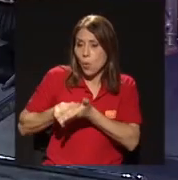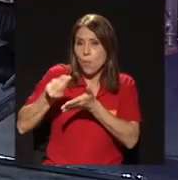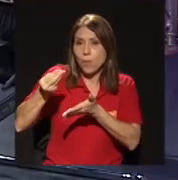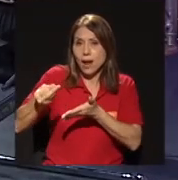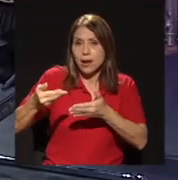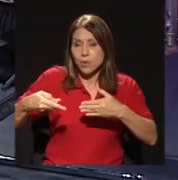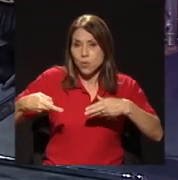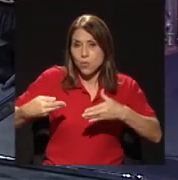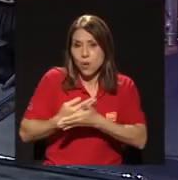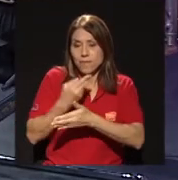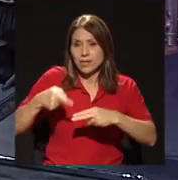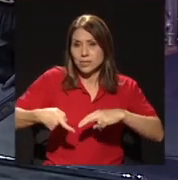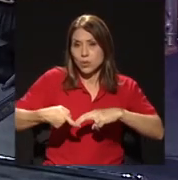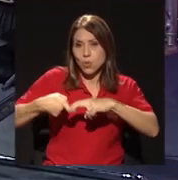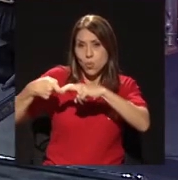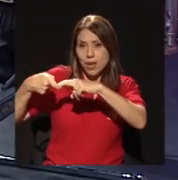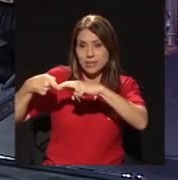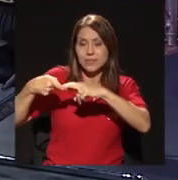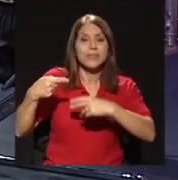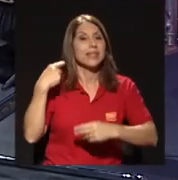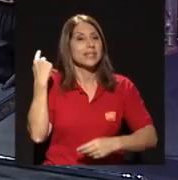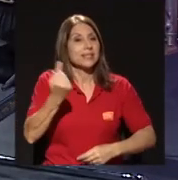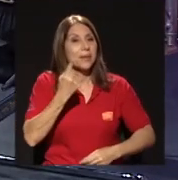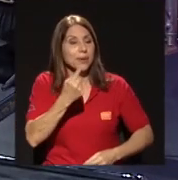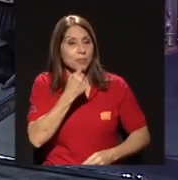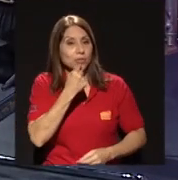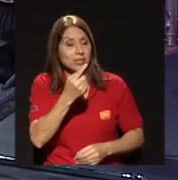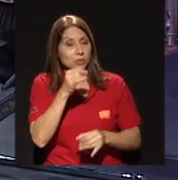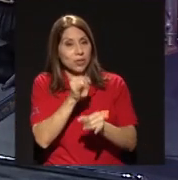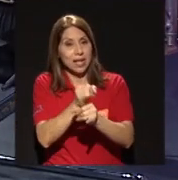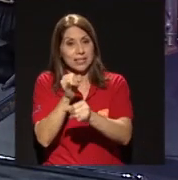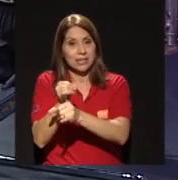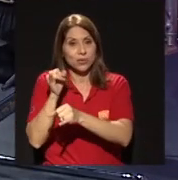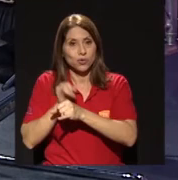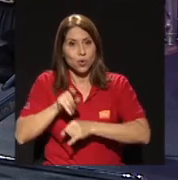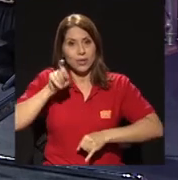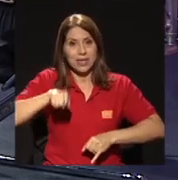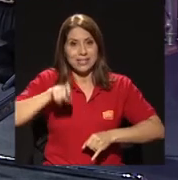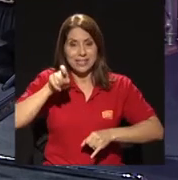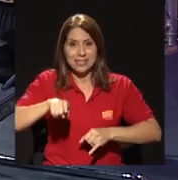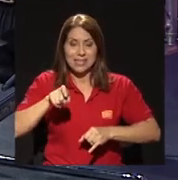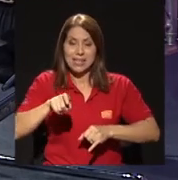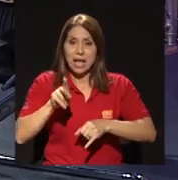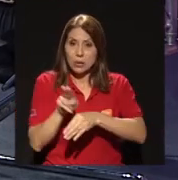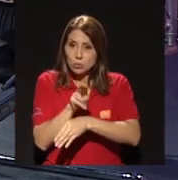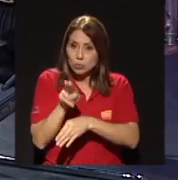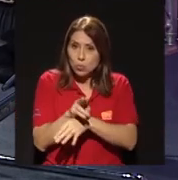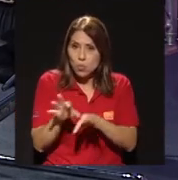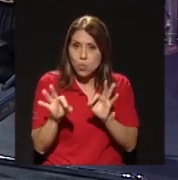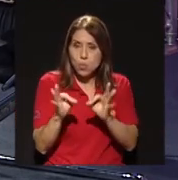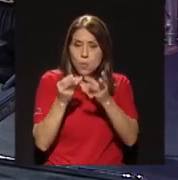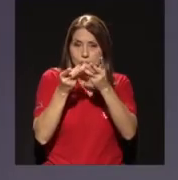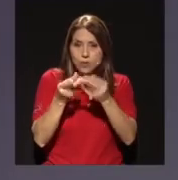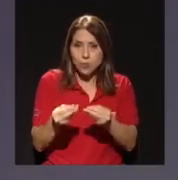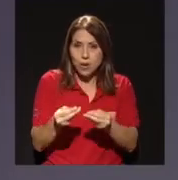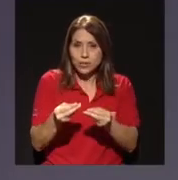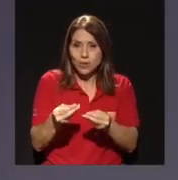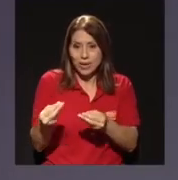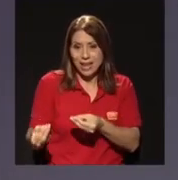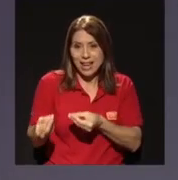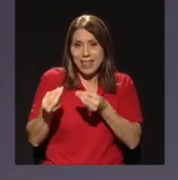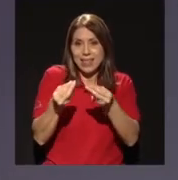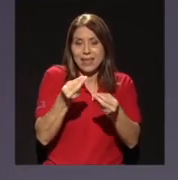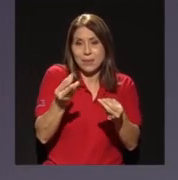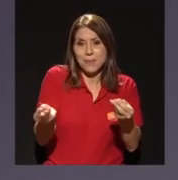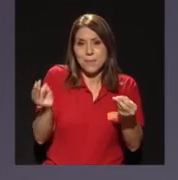hemos dicho que la institución, aparte que necesita realzar el presupuesto, ¿verdad?, que hoy maneja, porque a pesar de que